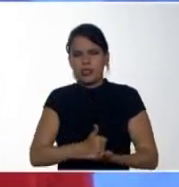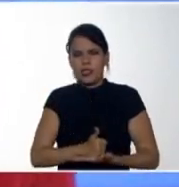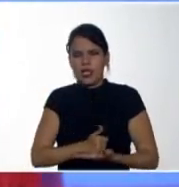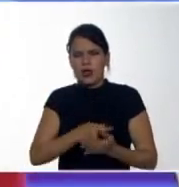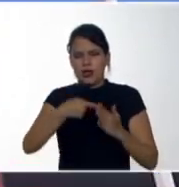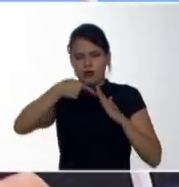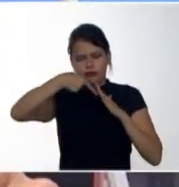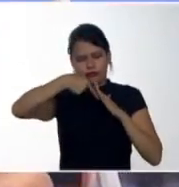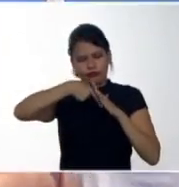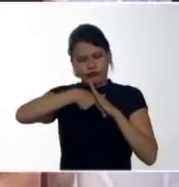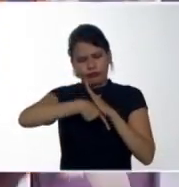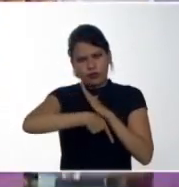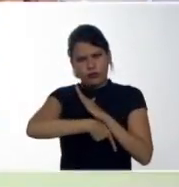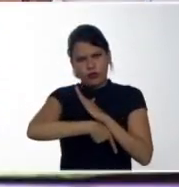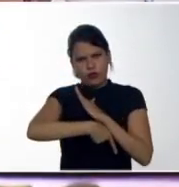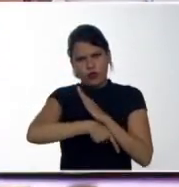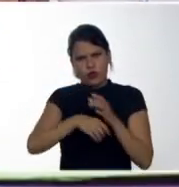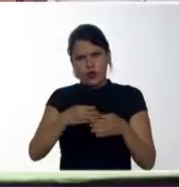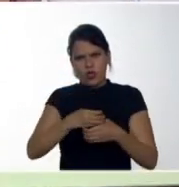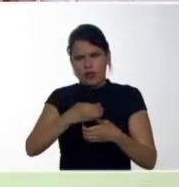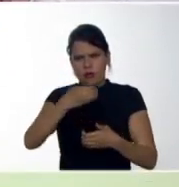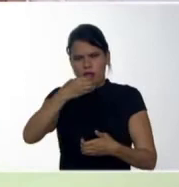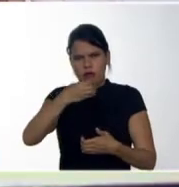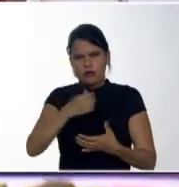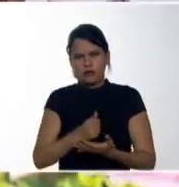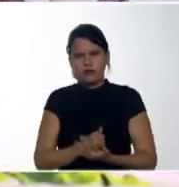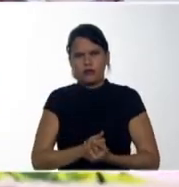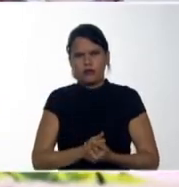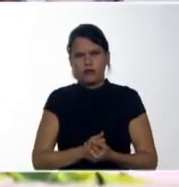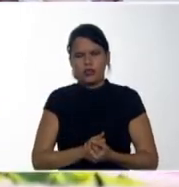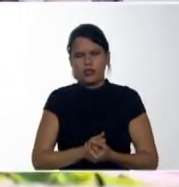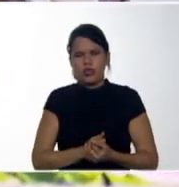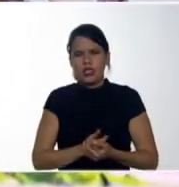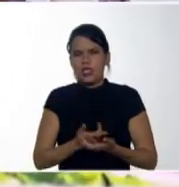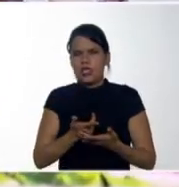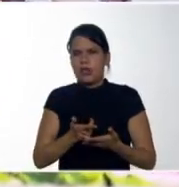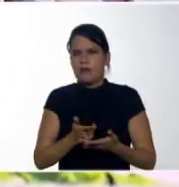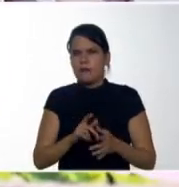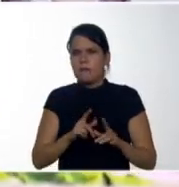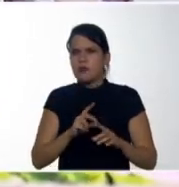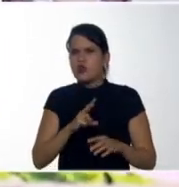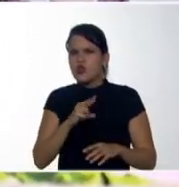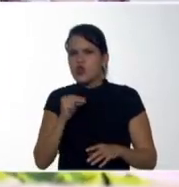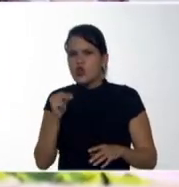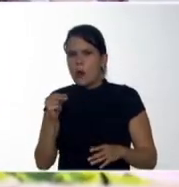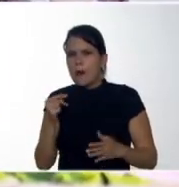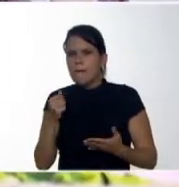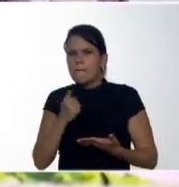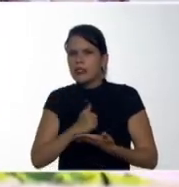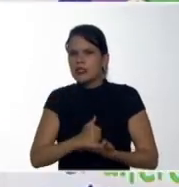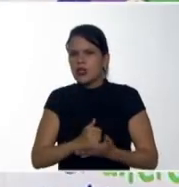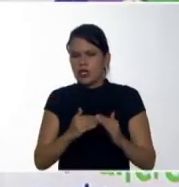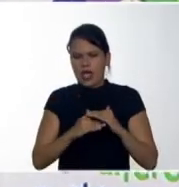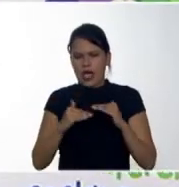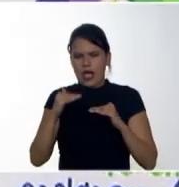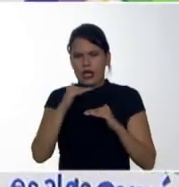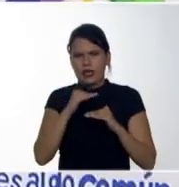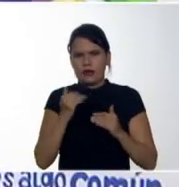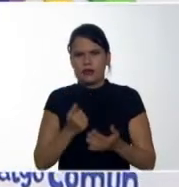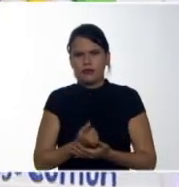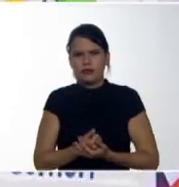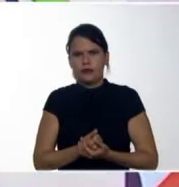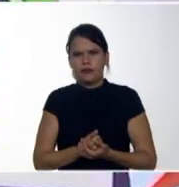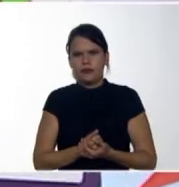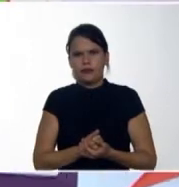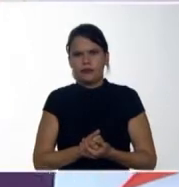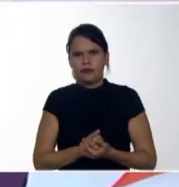al fondo del vaso y el más liviano queda en la parte de arriba. Vamos entonces